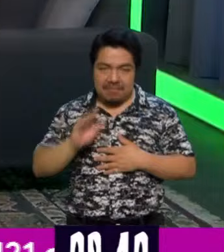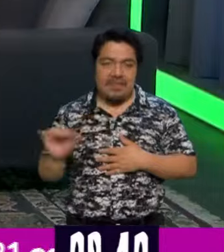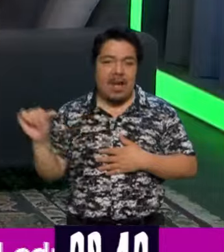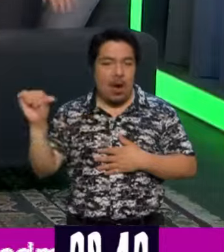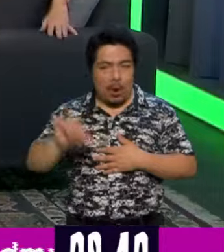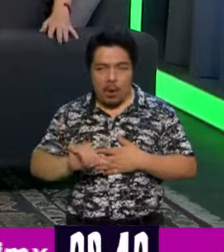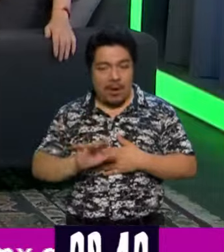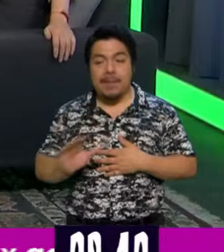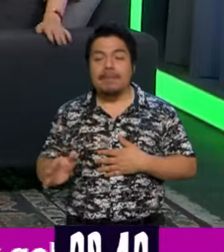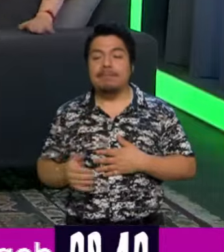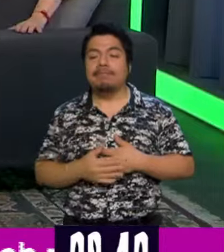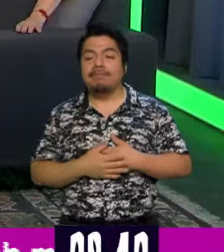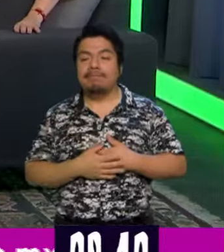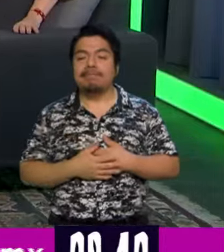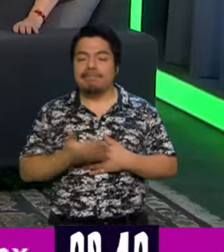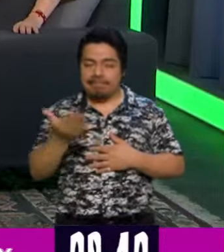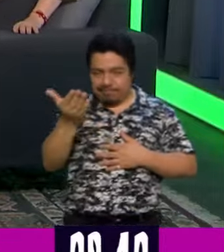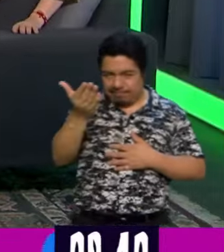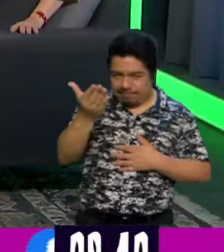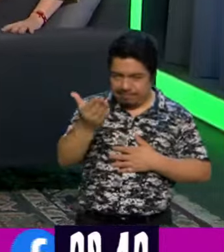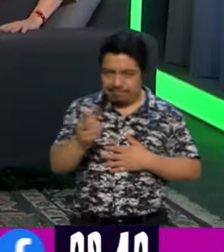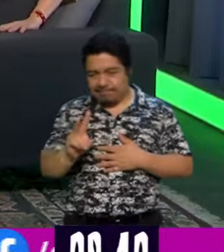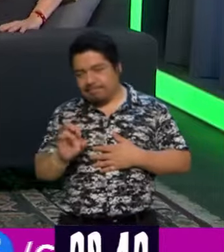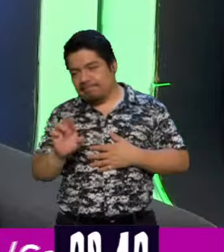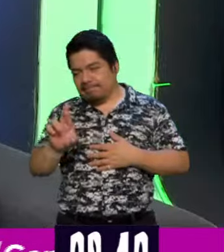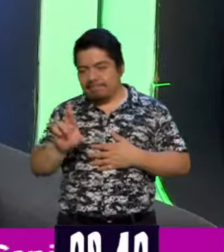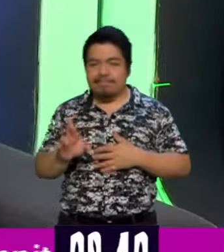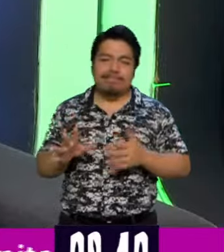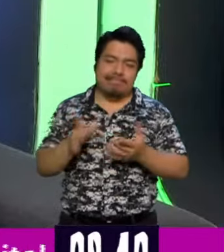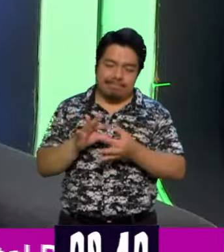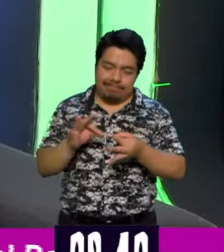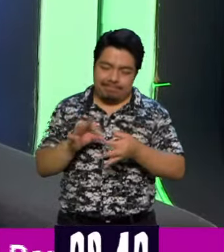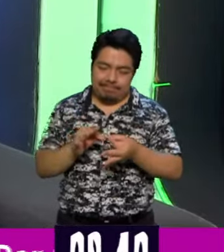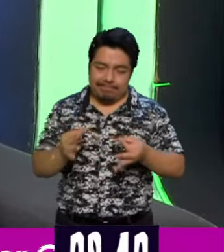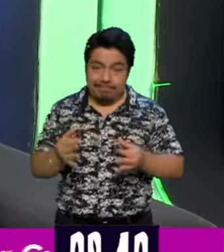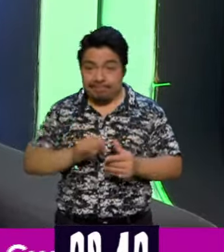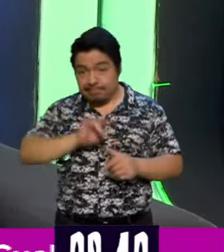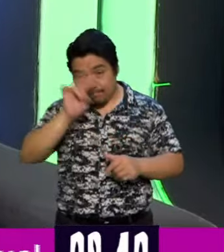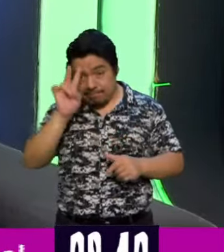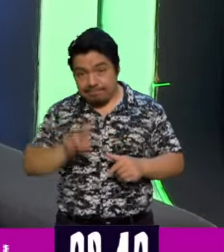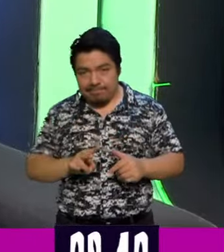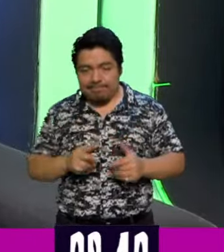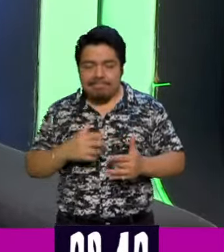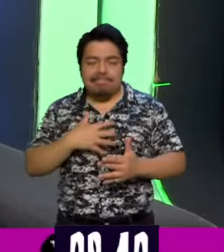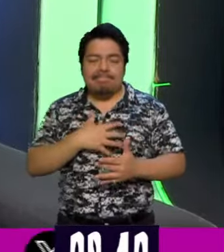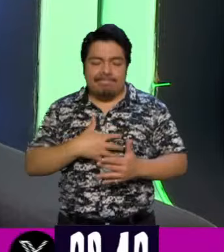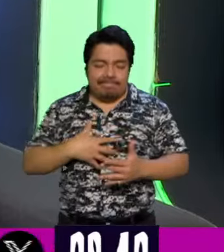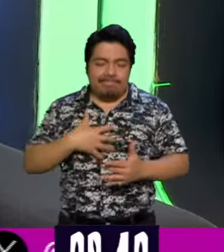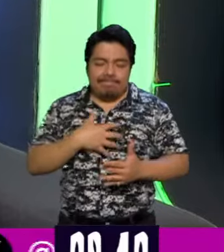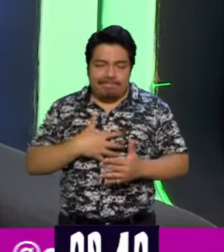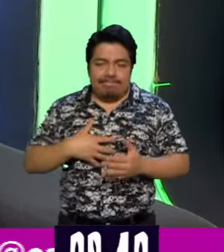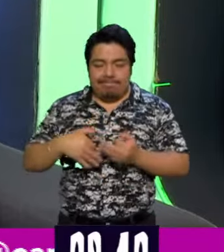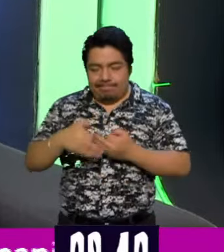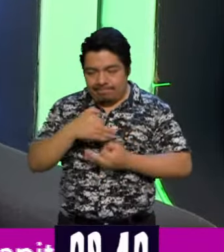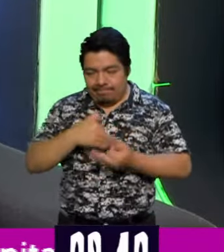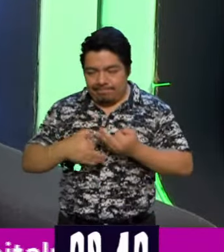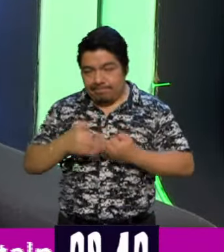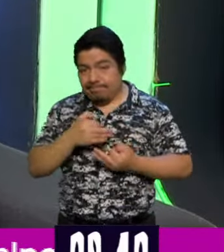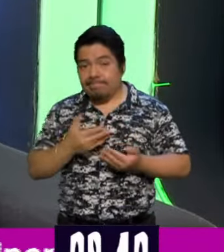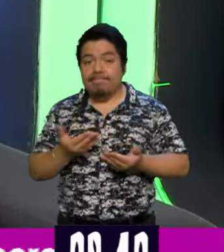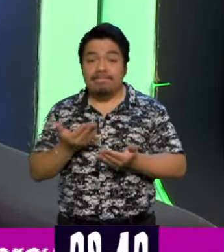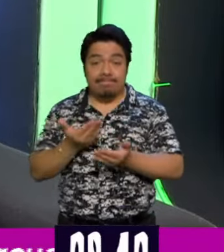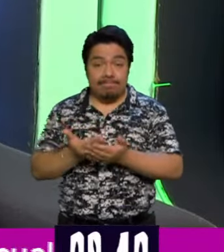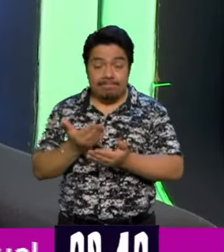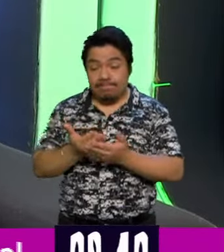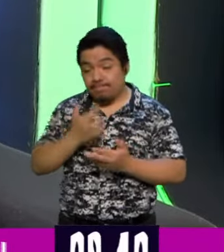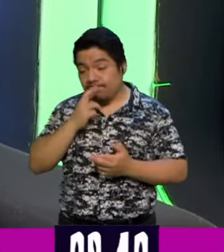Hoy ya es. Cuéntanos, sí, mi querido Víctor. Yo creo que la verdad debemos estar muy contentos. Creo que los